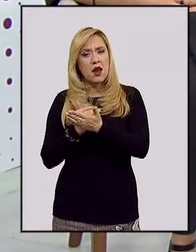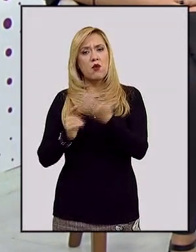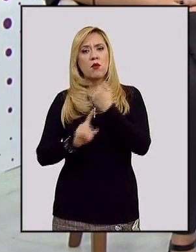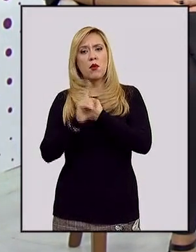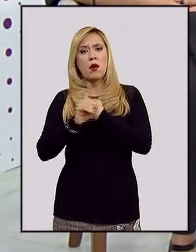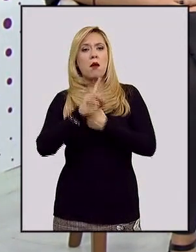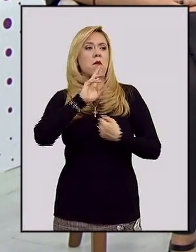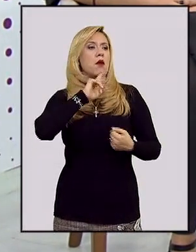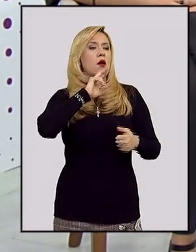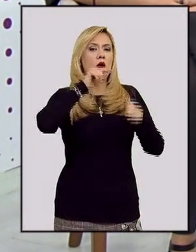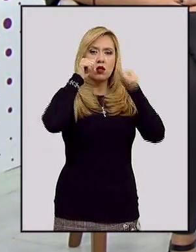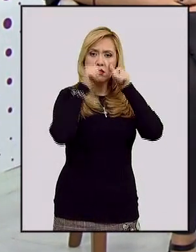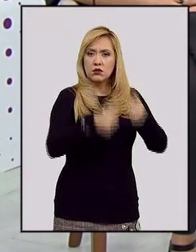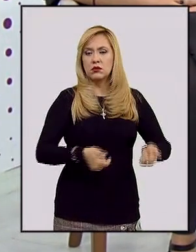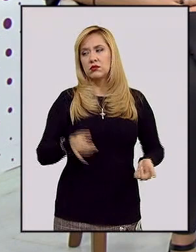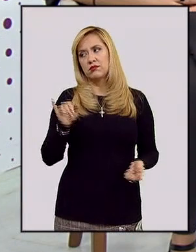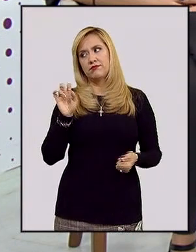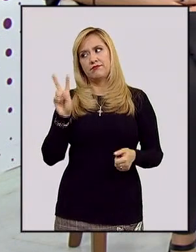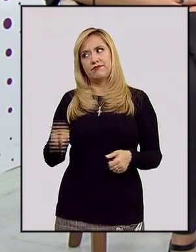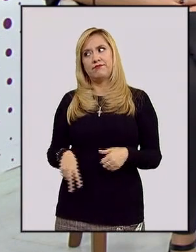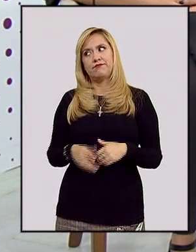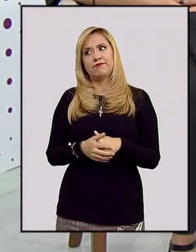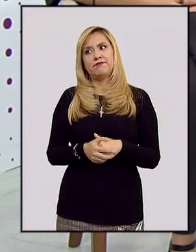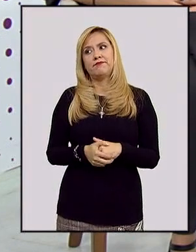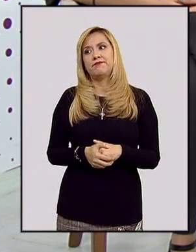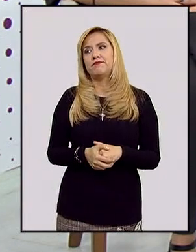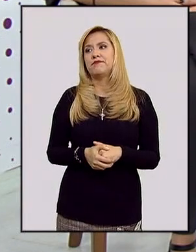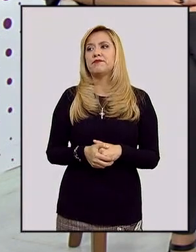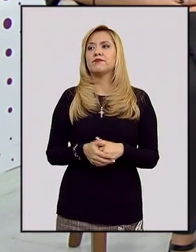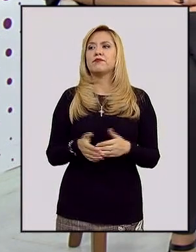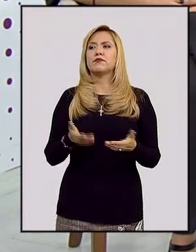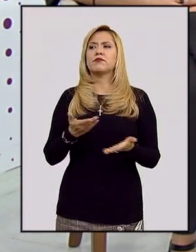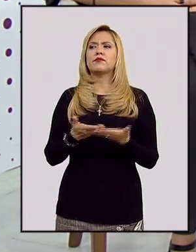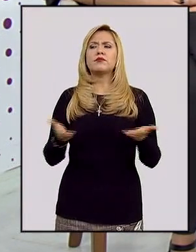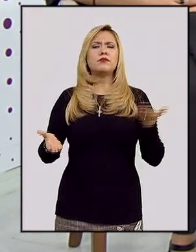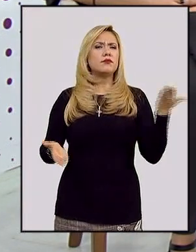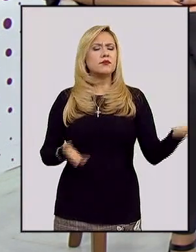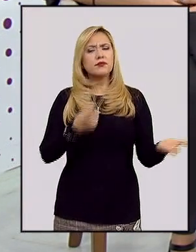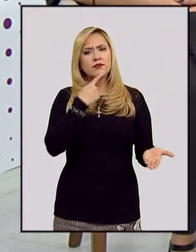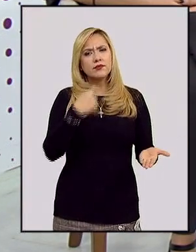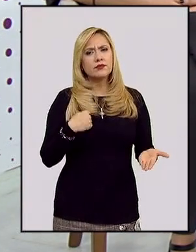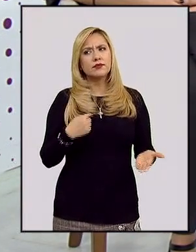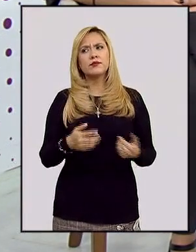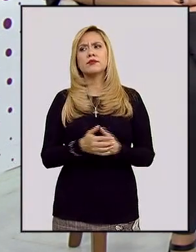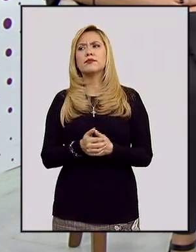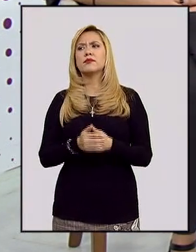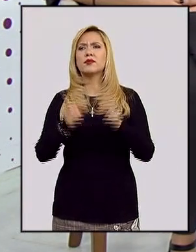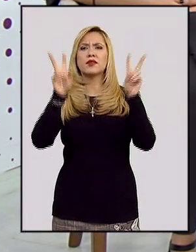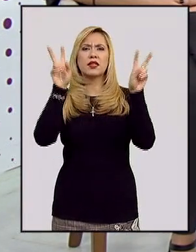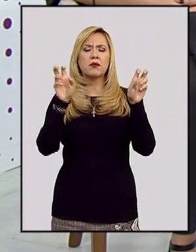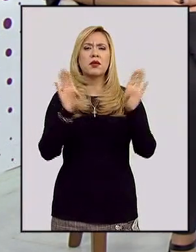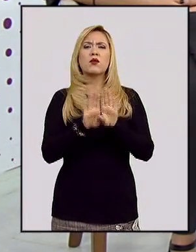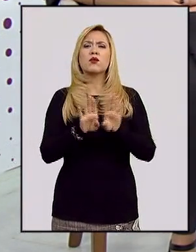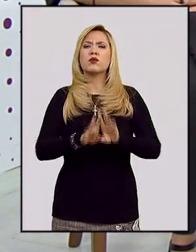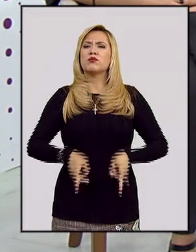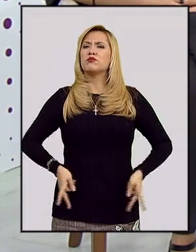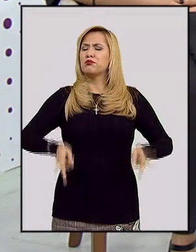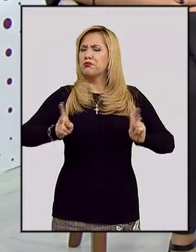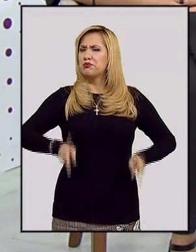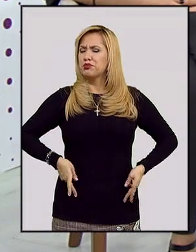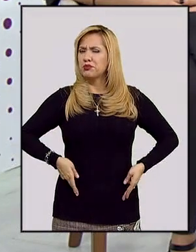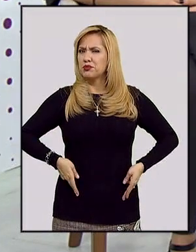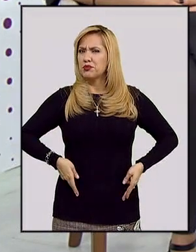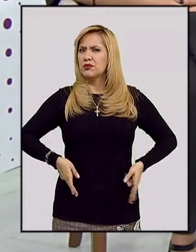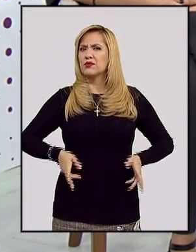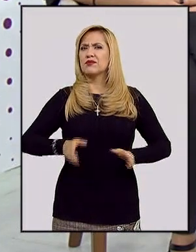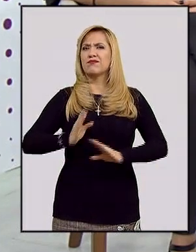resultados. Sí, por supuesto. Completamente. Por supuesto, sí. Nos hablabas hace rato un poco sobre el tema de la esterilización. que tiene que ver también